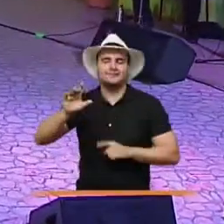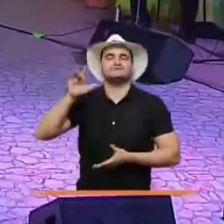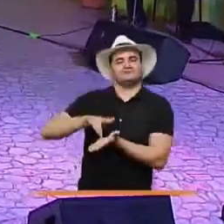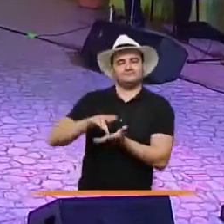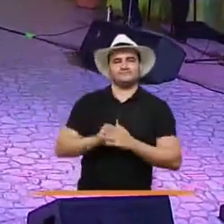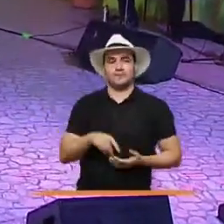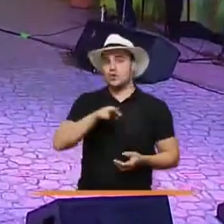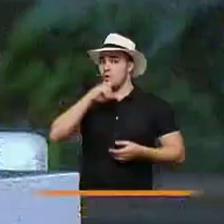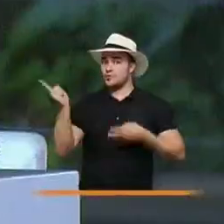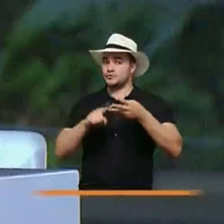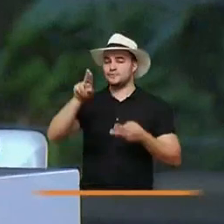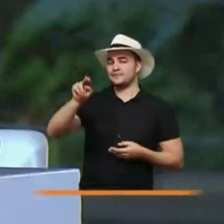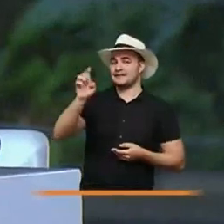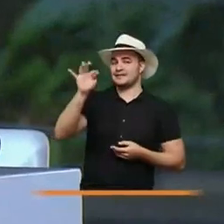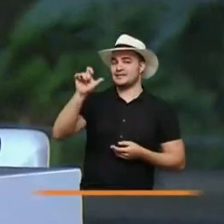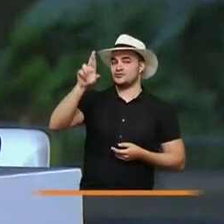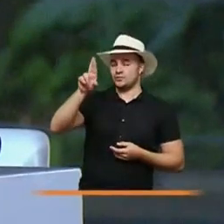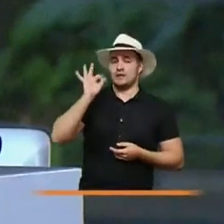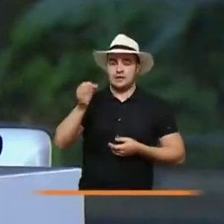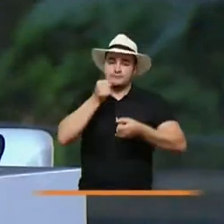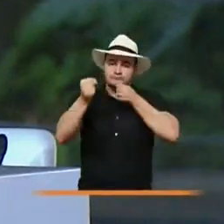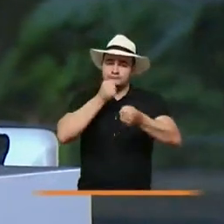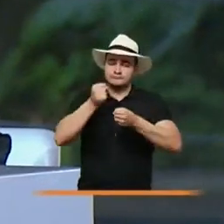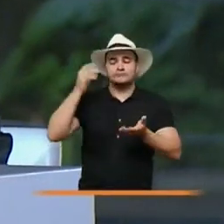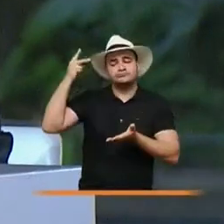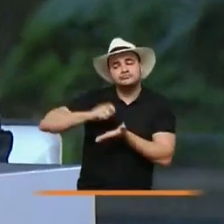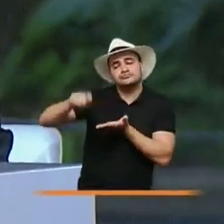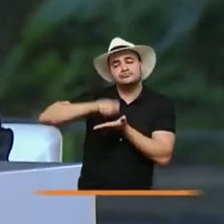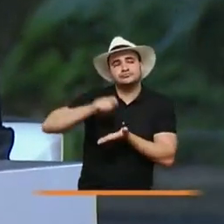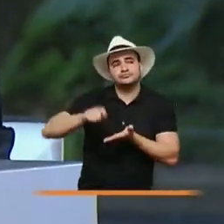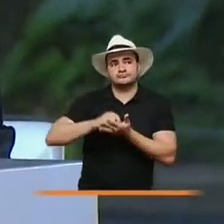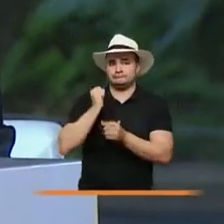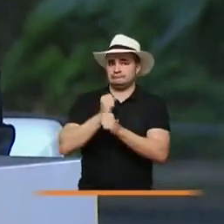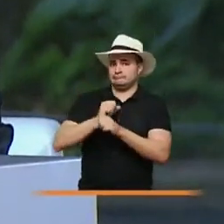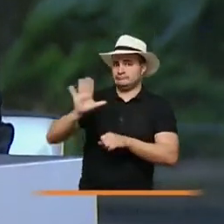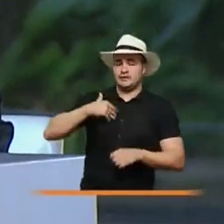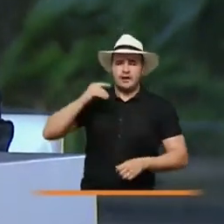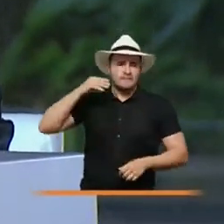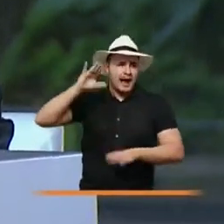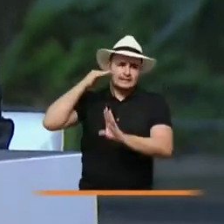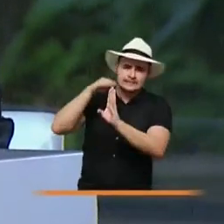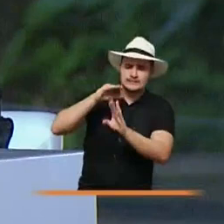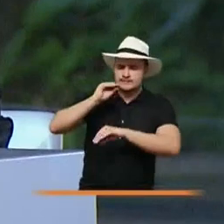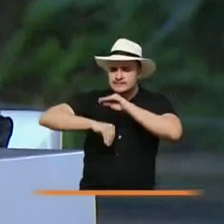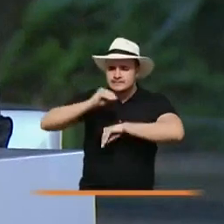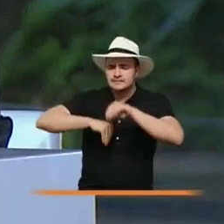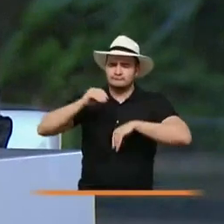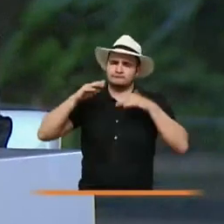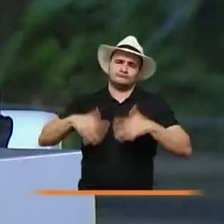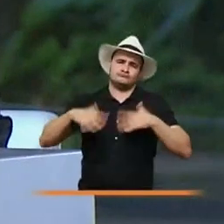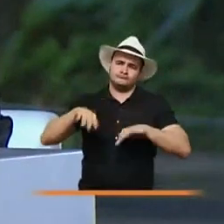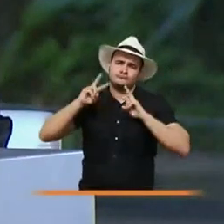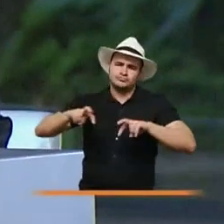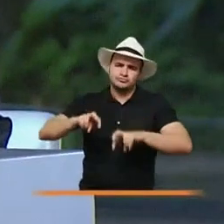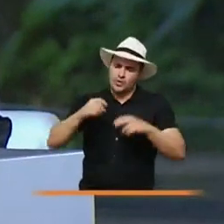néstor armando al sat periodista historiador quien ha dedicado buena parte de su vida profesional e investigador los